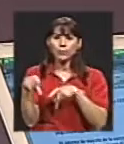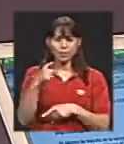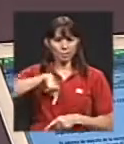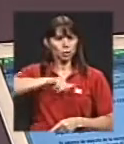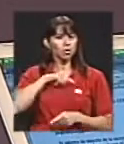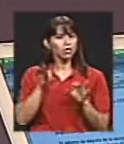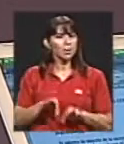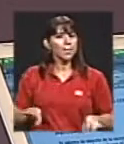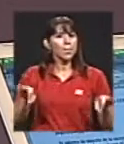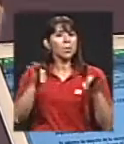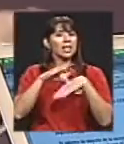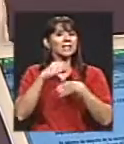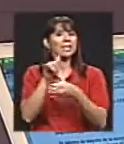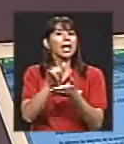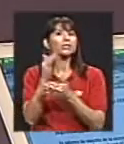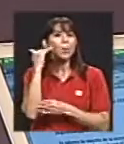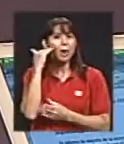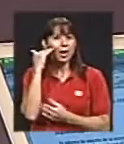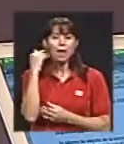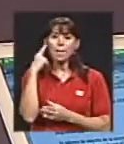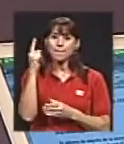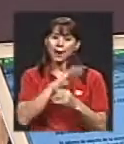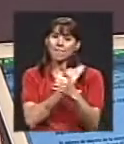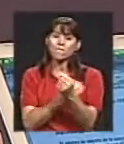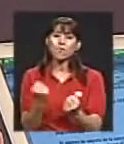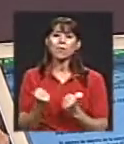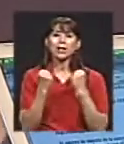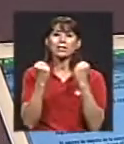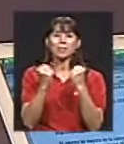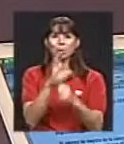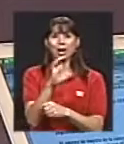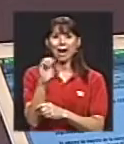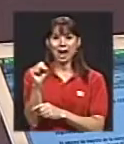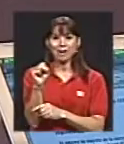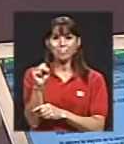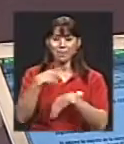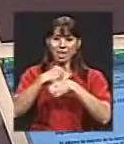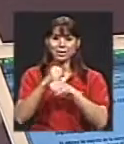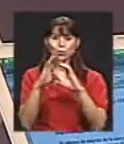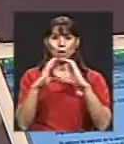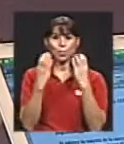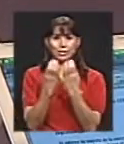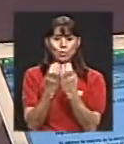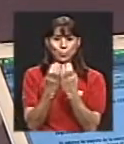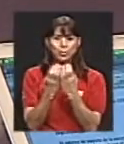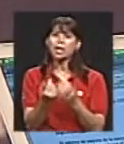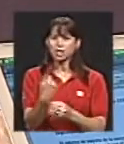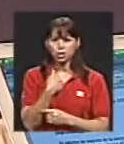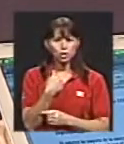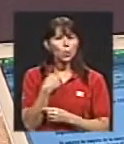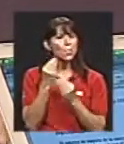precisamente para eso para el fortalecimiento de la caja una comisión y la y la moción yo en eso sí fui muy